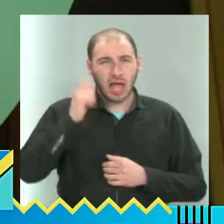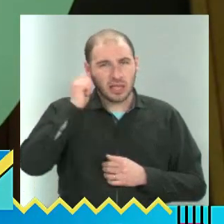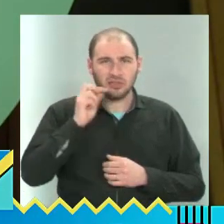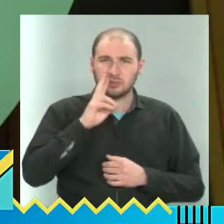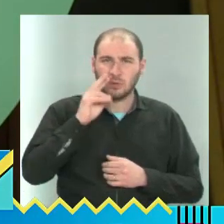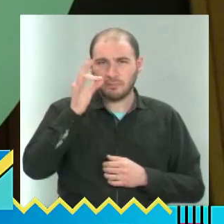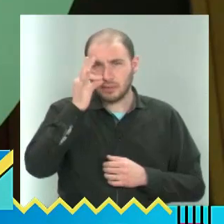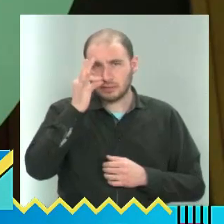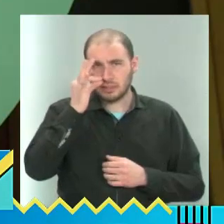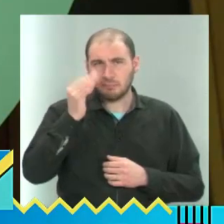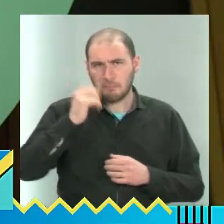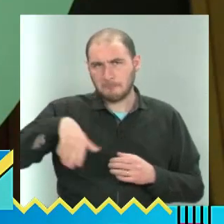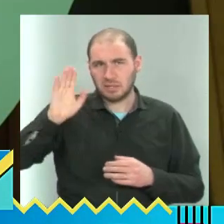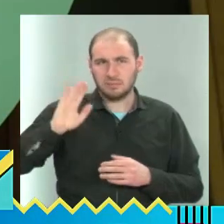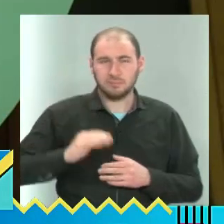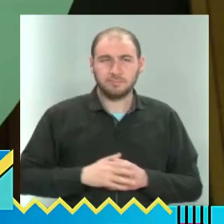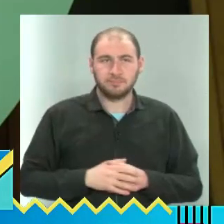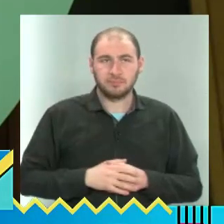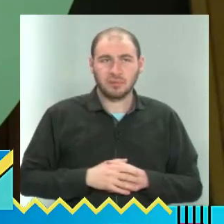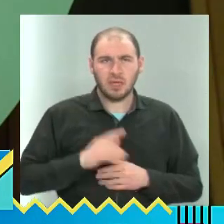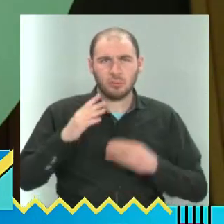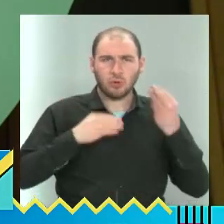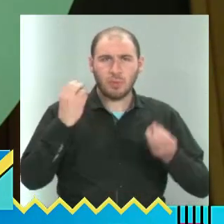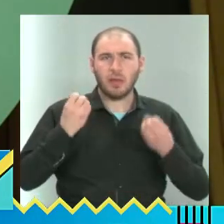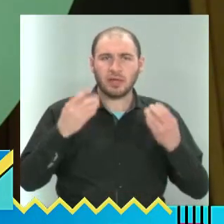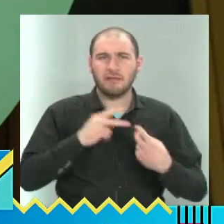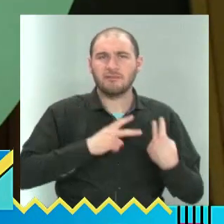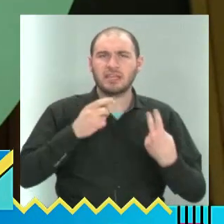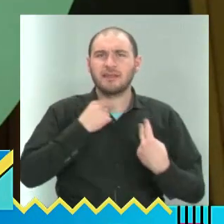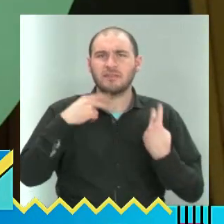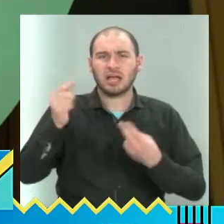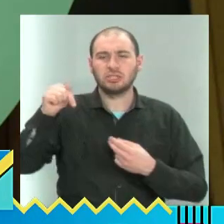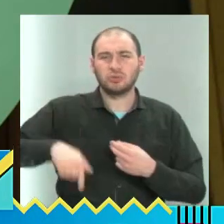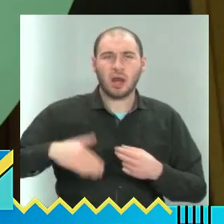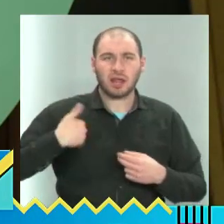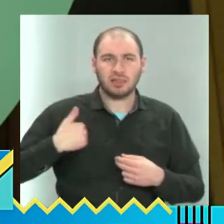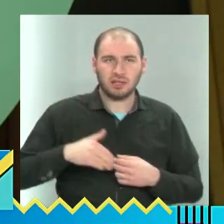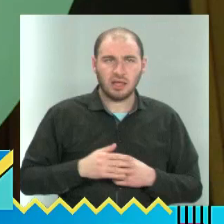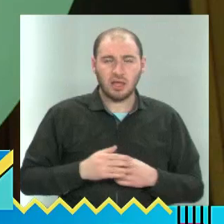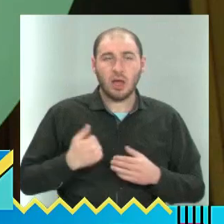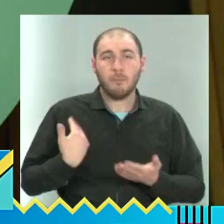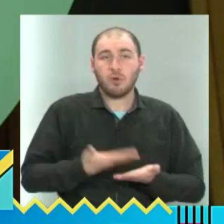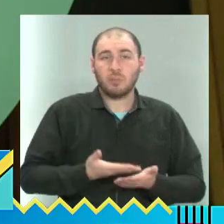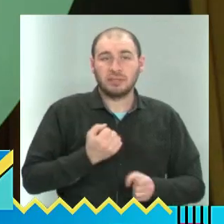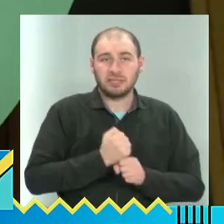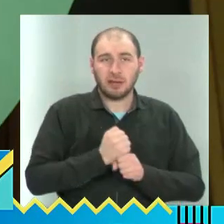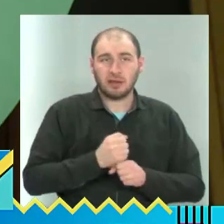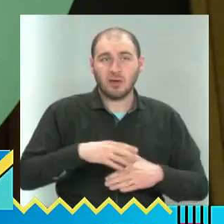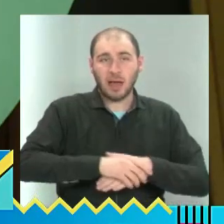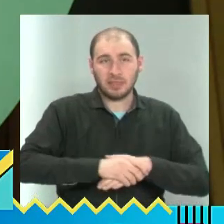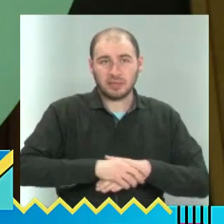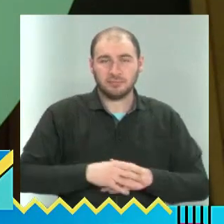19, 20 años, era mayor, estaba preocupada porque quería viajar al sur del país con una propuesta laboral que le había hecho una